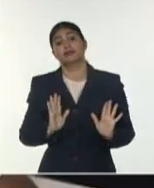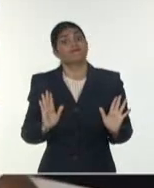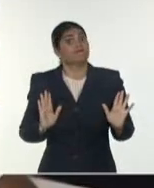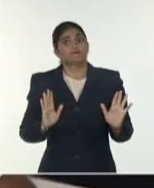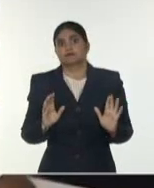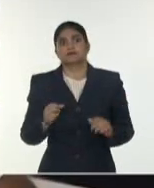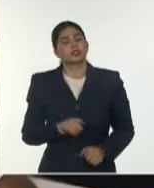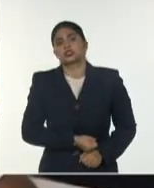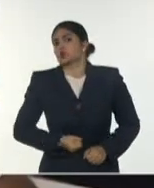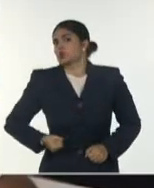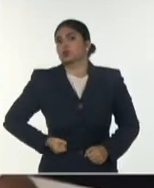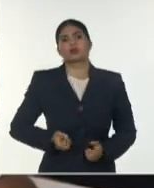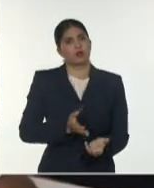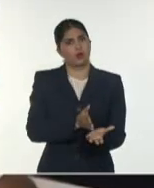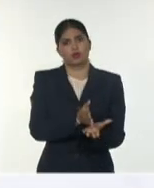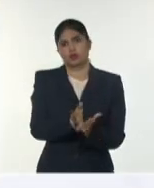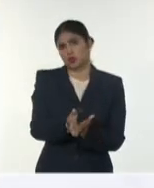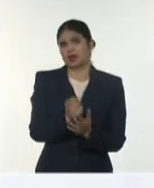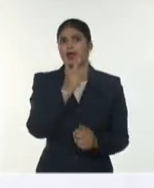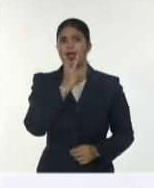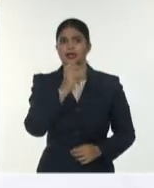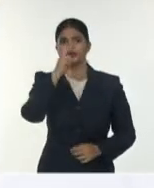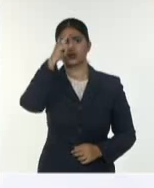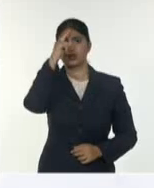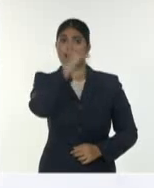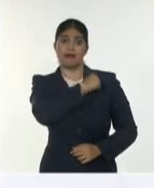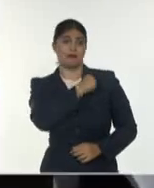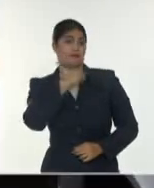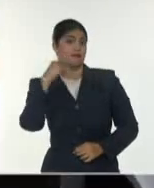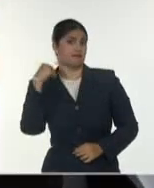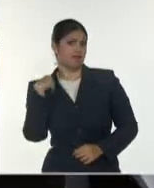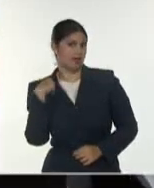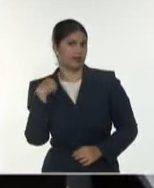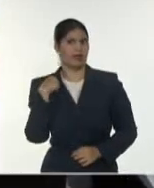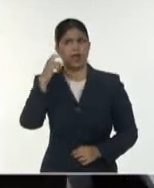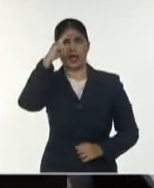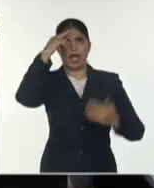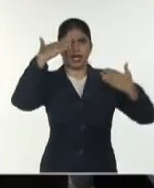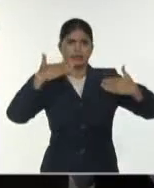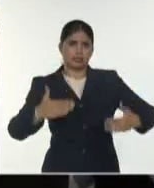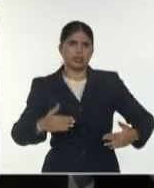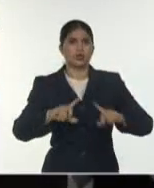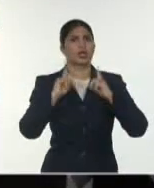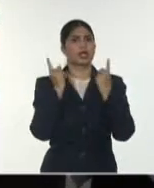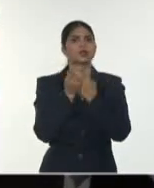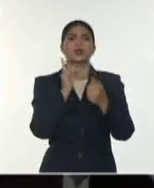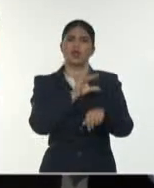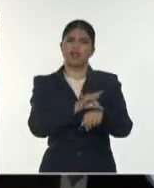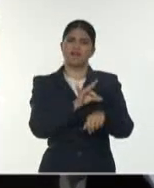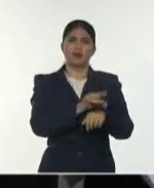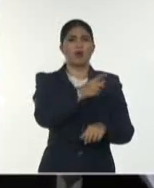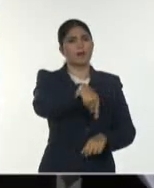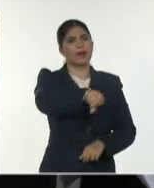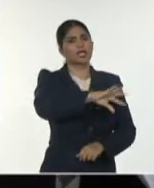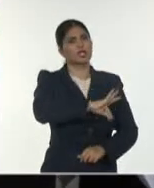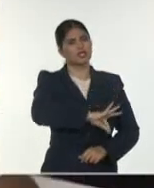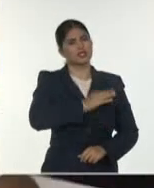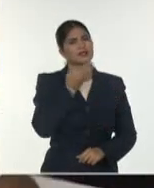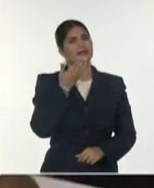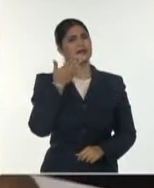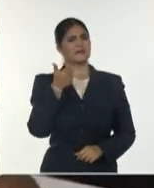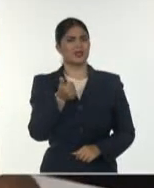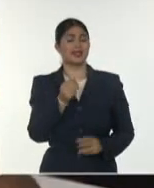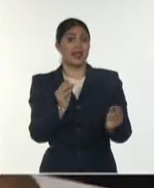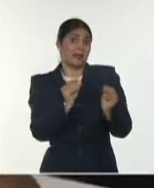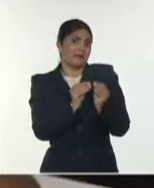pacientes oncológicos en la atención médica. Prestarle a todos nuestros pacientes una atención con mucho amor